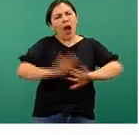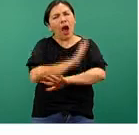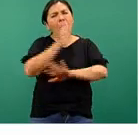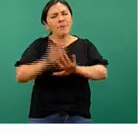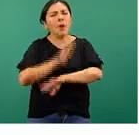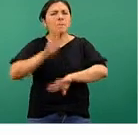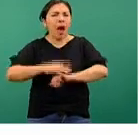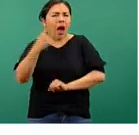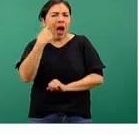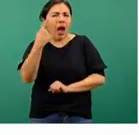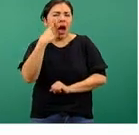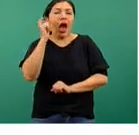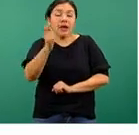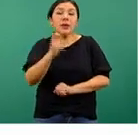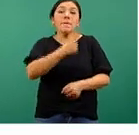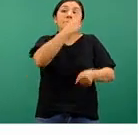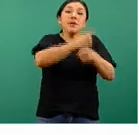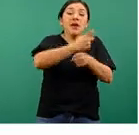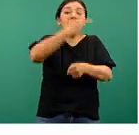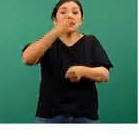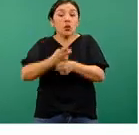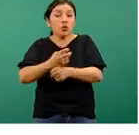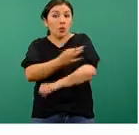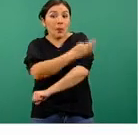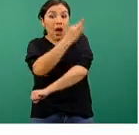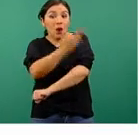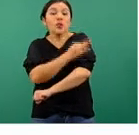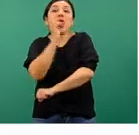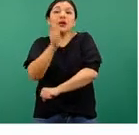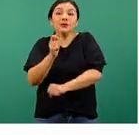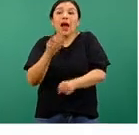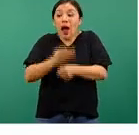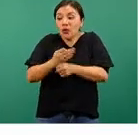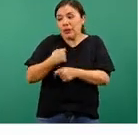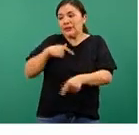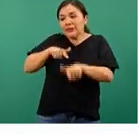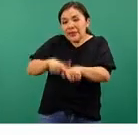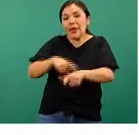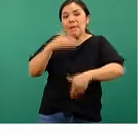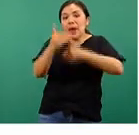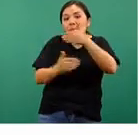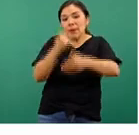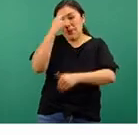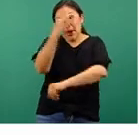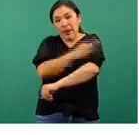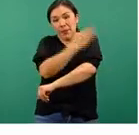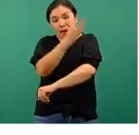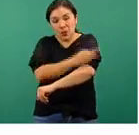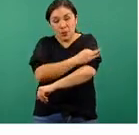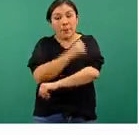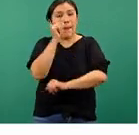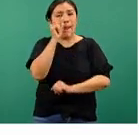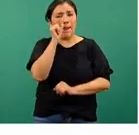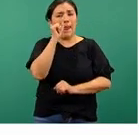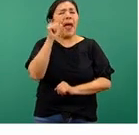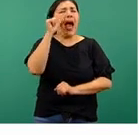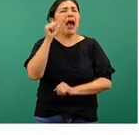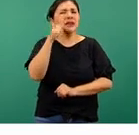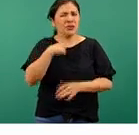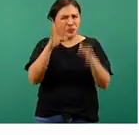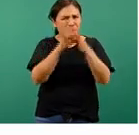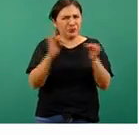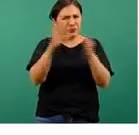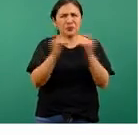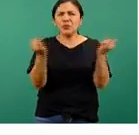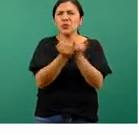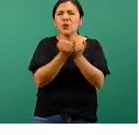mantenido la proporción de primeras y segundas dosis en la medida en que seguimos avanzando con primeras dosis. Ayer comentábamos con cierto detalle también